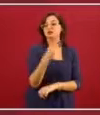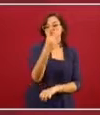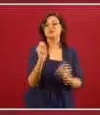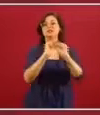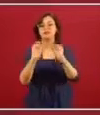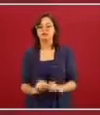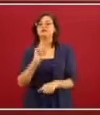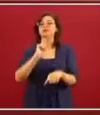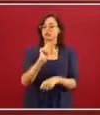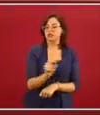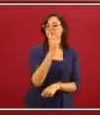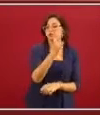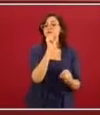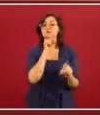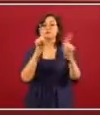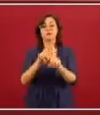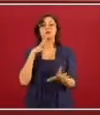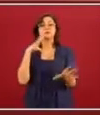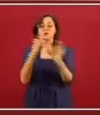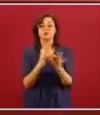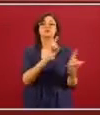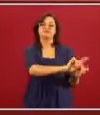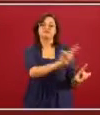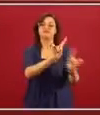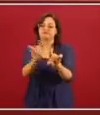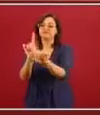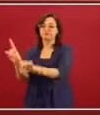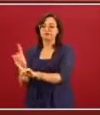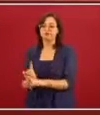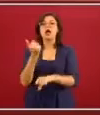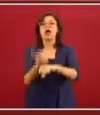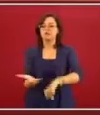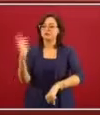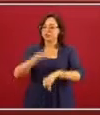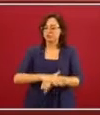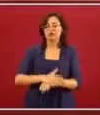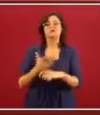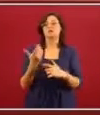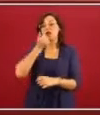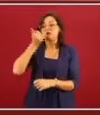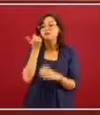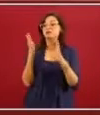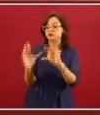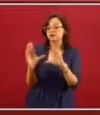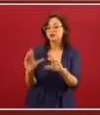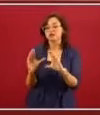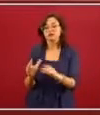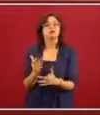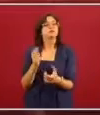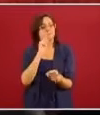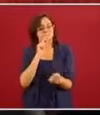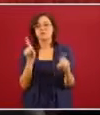estatales de salud que tienen responsabilidades en varios campos, incluido el administrativo, de la formación de las personas